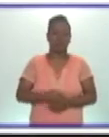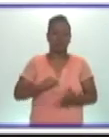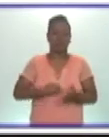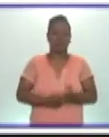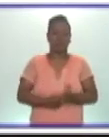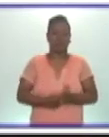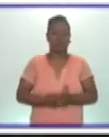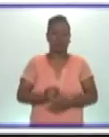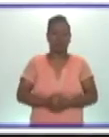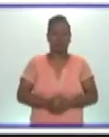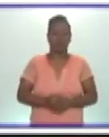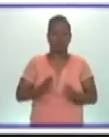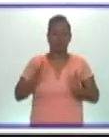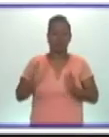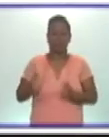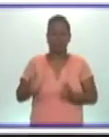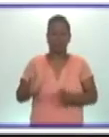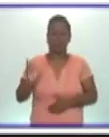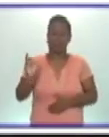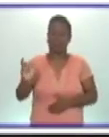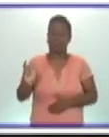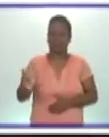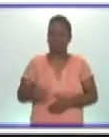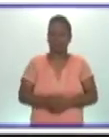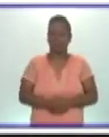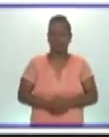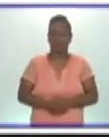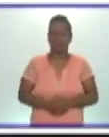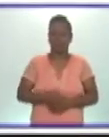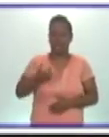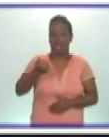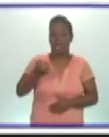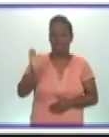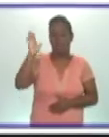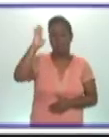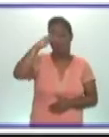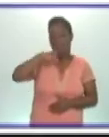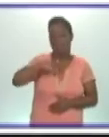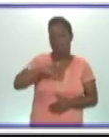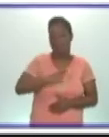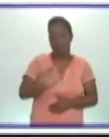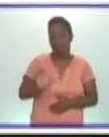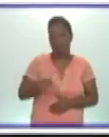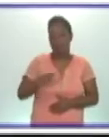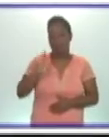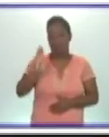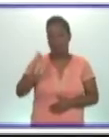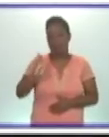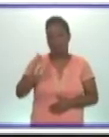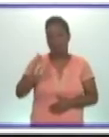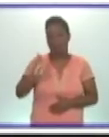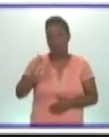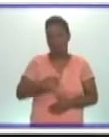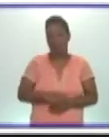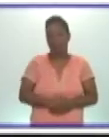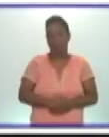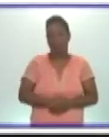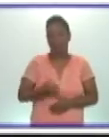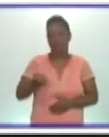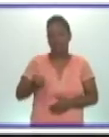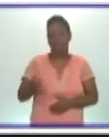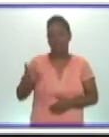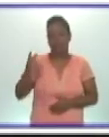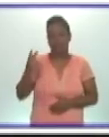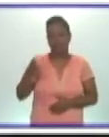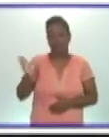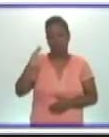Multiplicamos las partes literales, agrupando variables iguales. Como vemos, al cuadrado no está agrupado, por lo